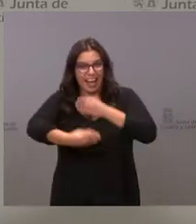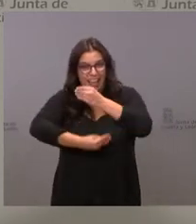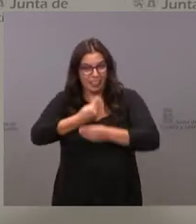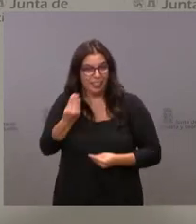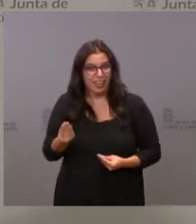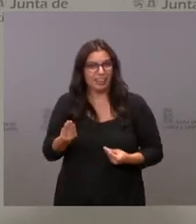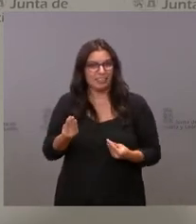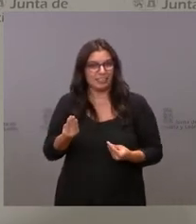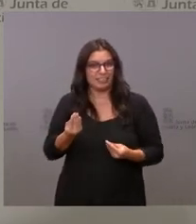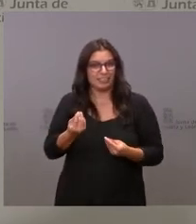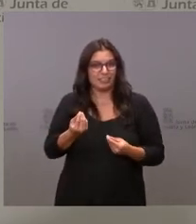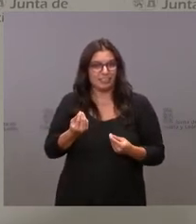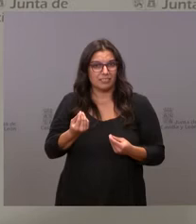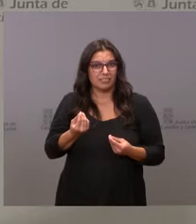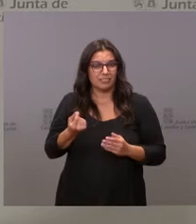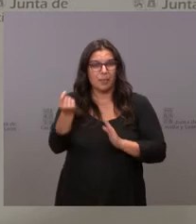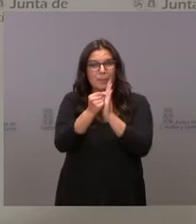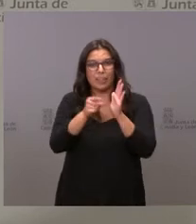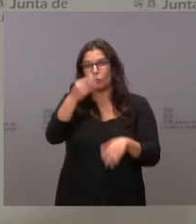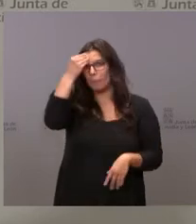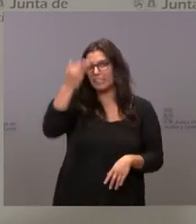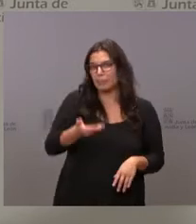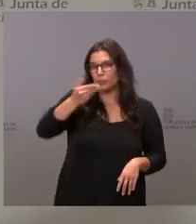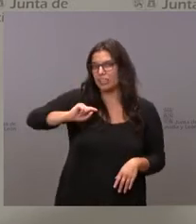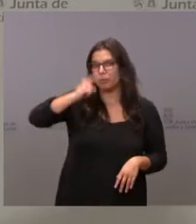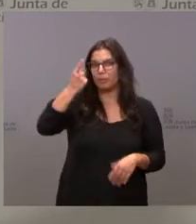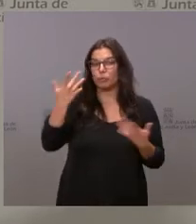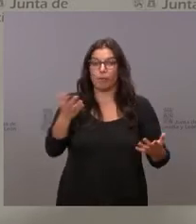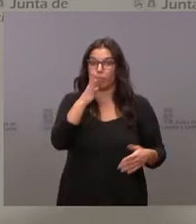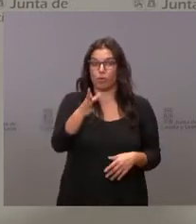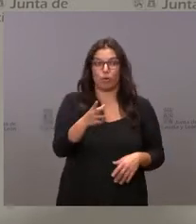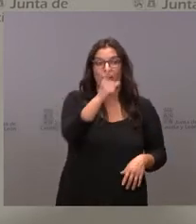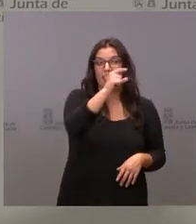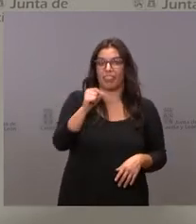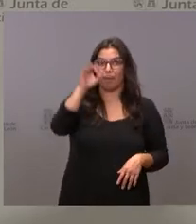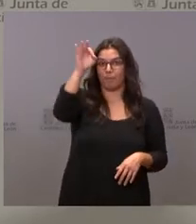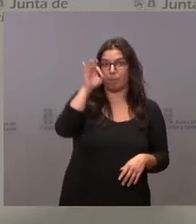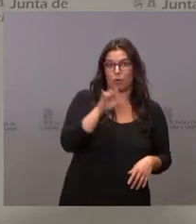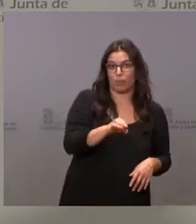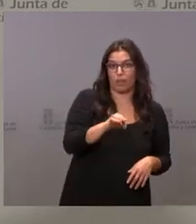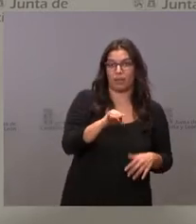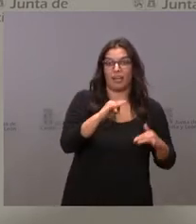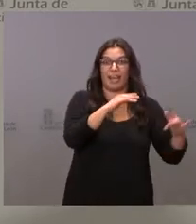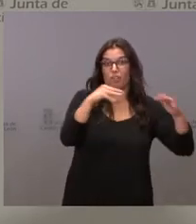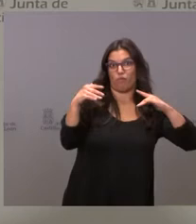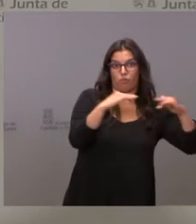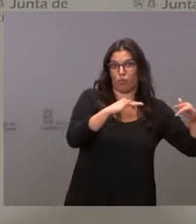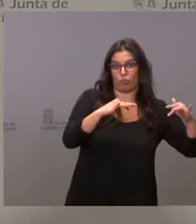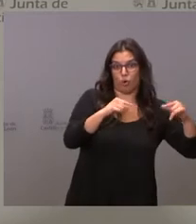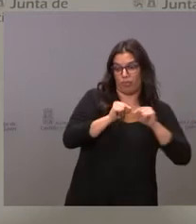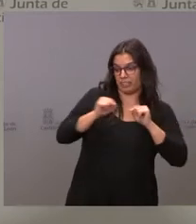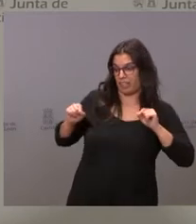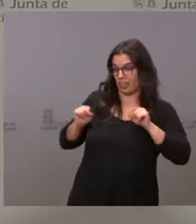decir cuáles son las medidas que considera más importantes de reforzar, porque el 100% de aforo en un estadio de fútbol y la distancia de 1,5 metros entre